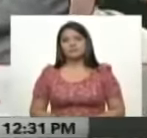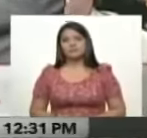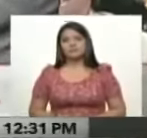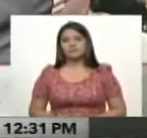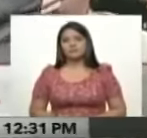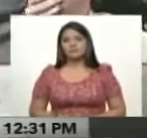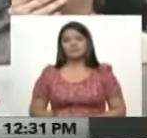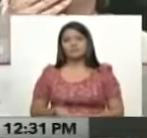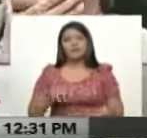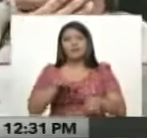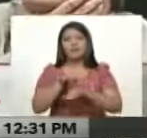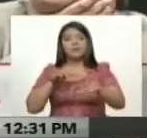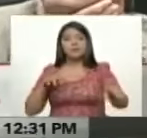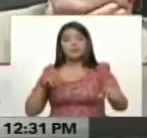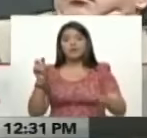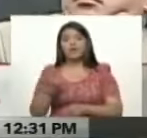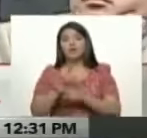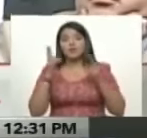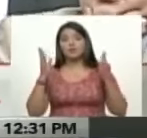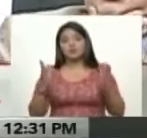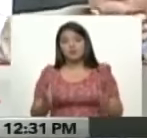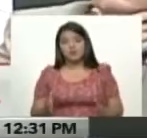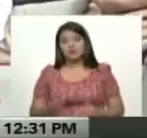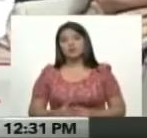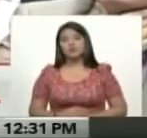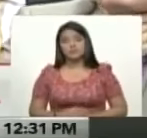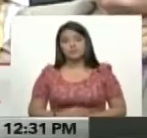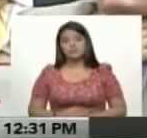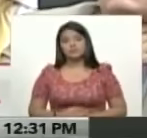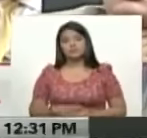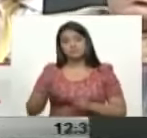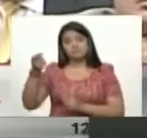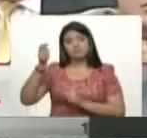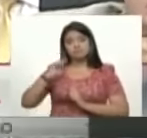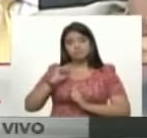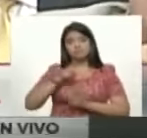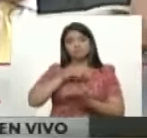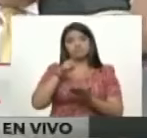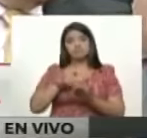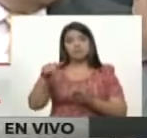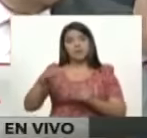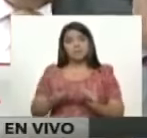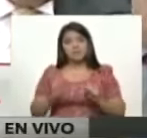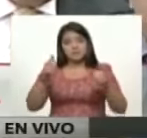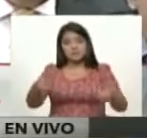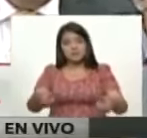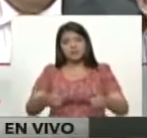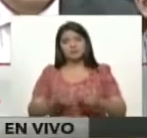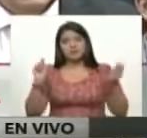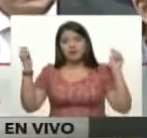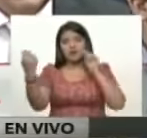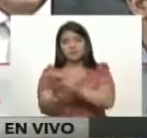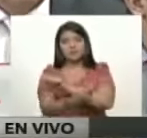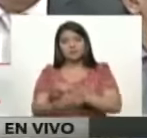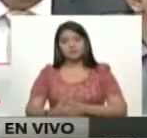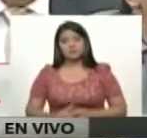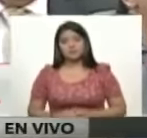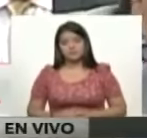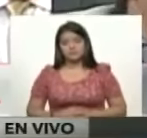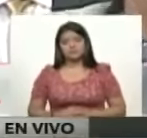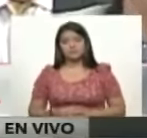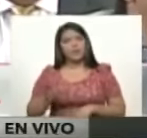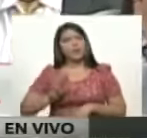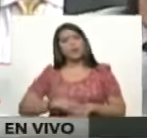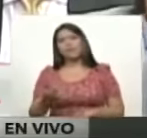La inmensa mayoría de los venezolanos nos dio el mandato de iniciar ese cambio, porque